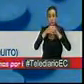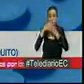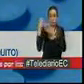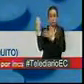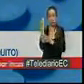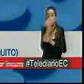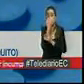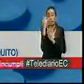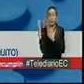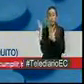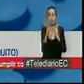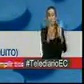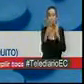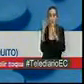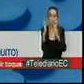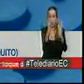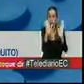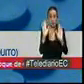medida temporal